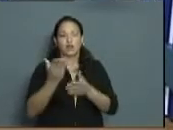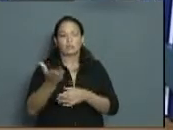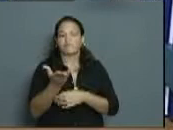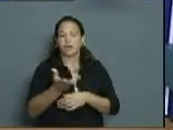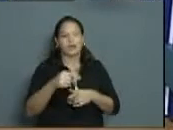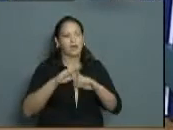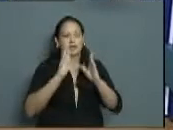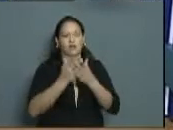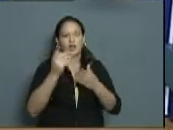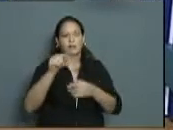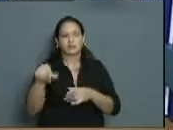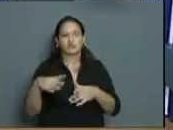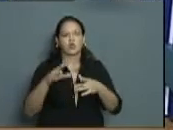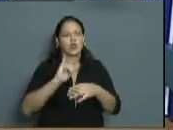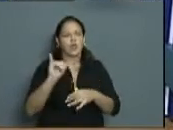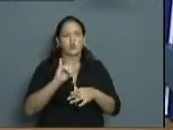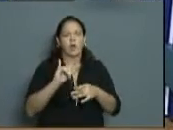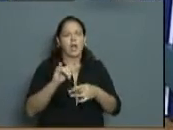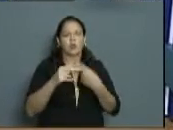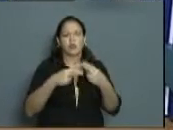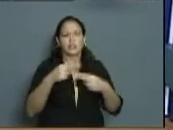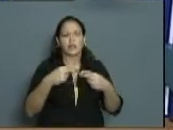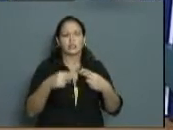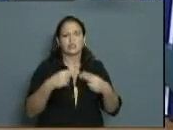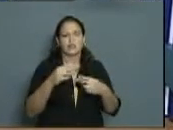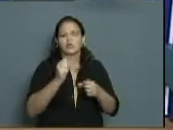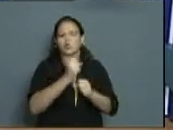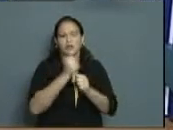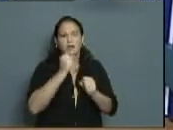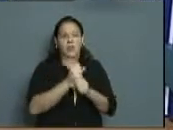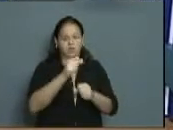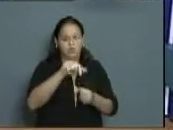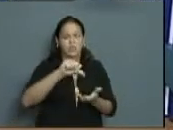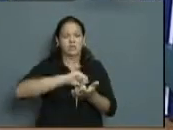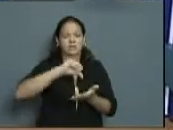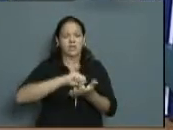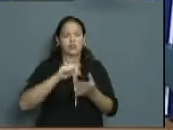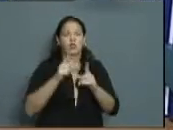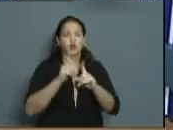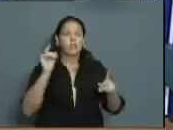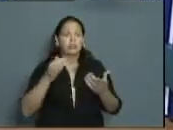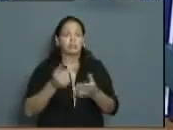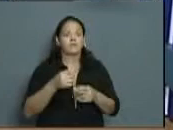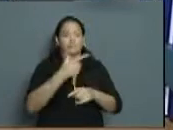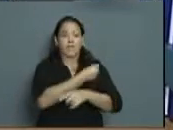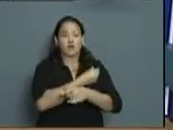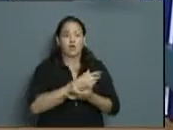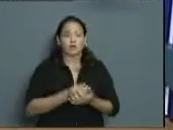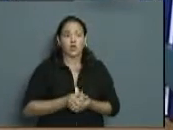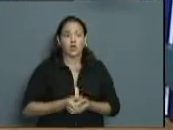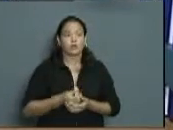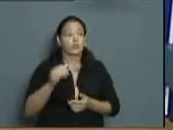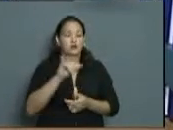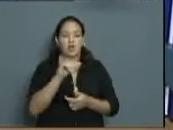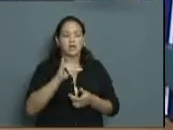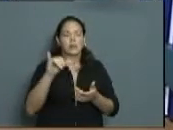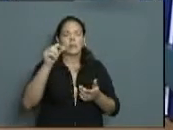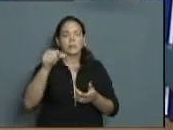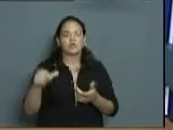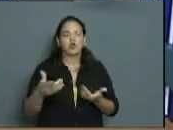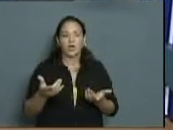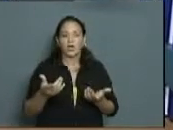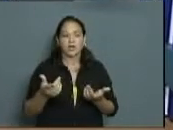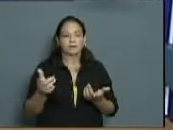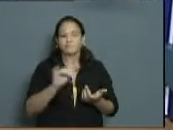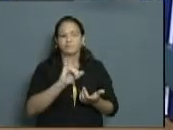precisamente, también a los que están laborando los vacunatorios, la persona que tuvo síntomas de la enfermedad, pero no se diagnosticó con